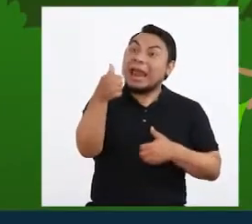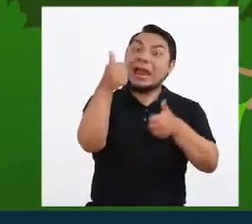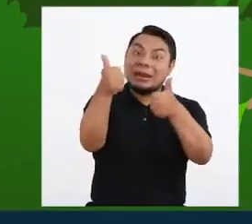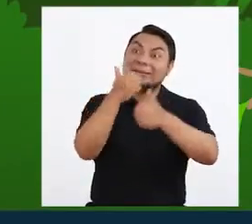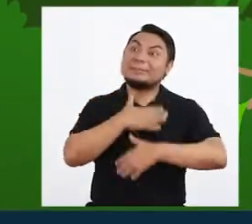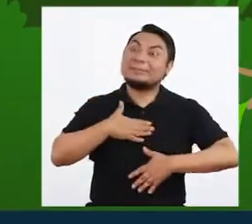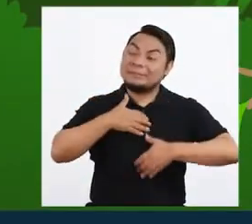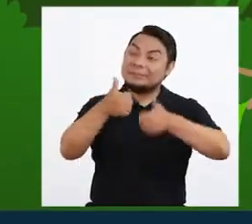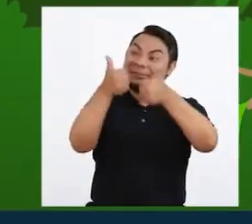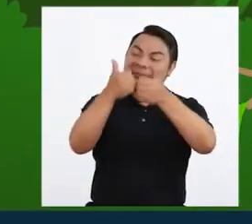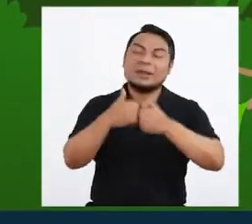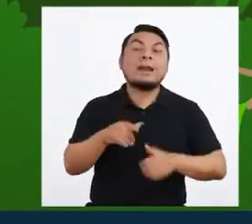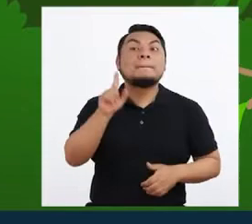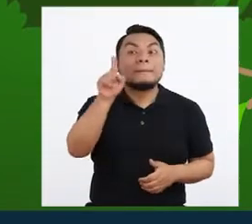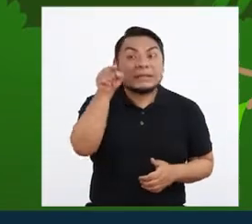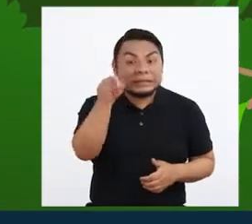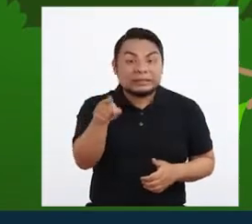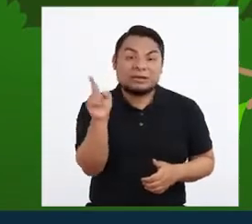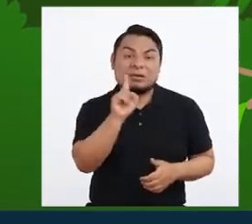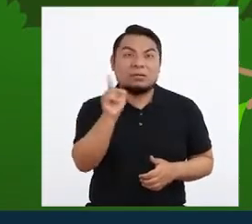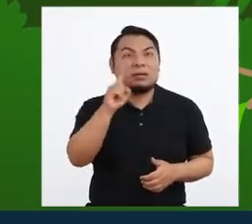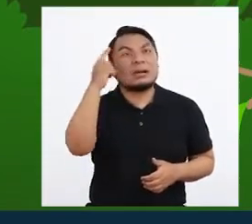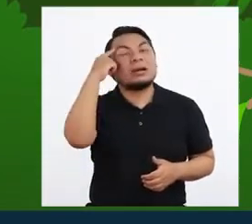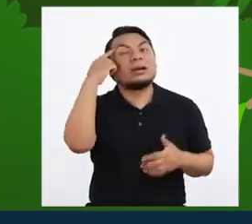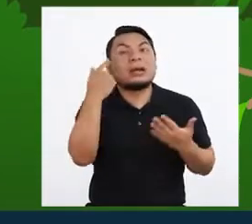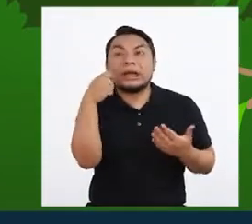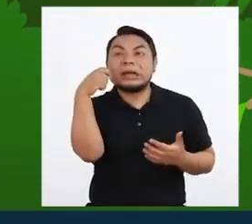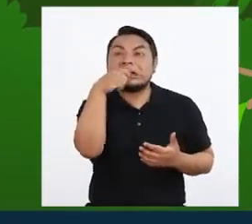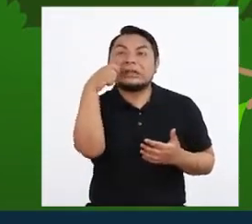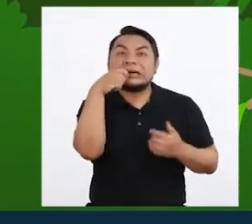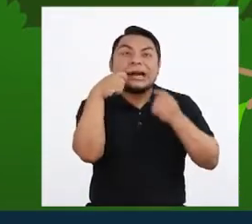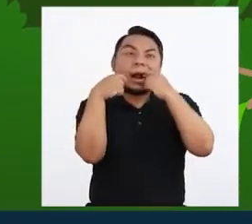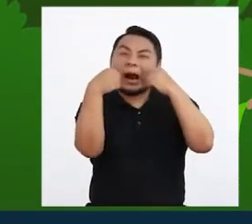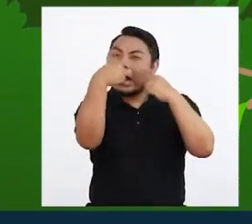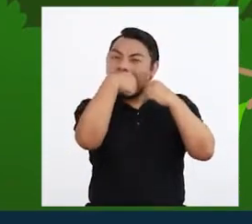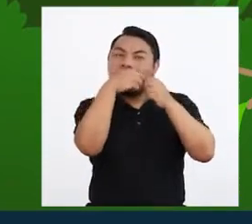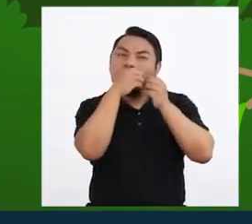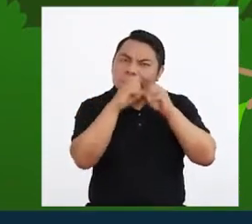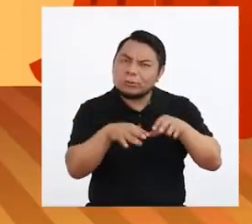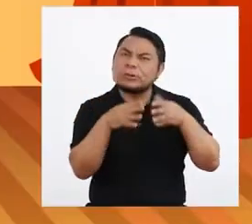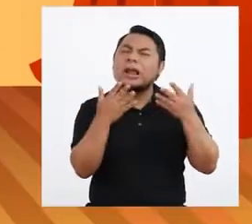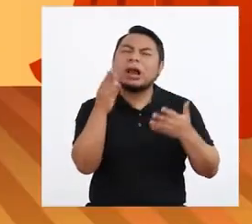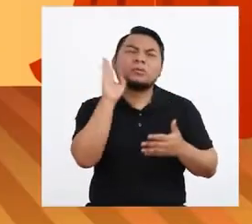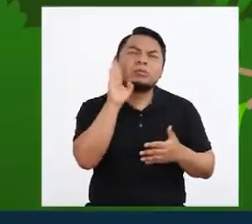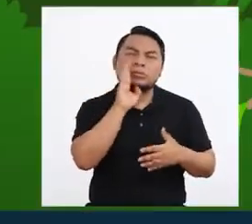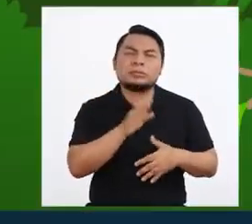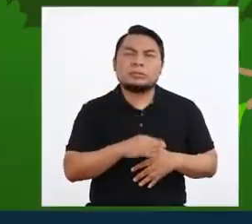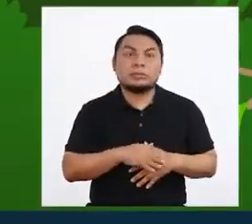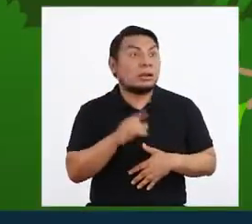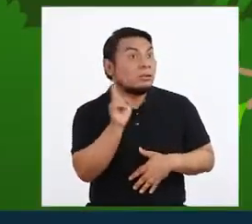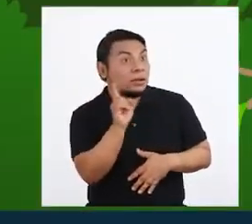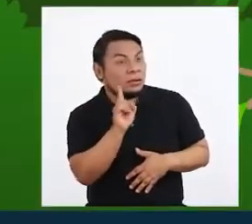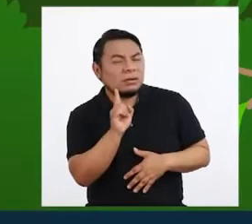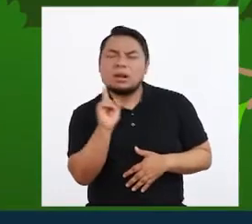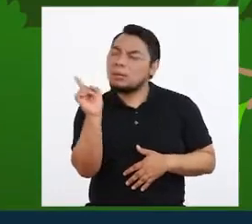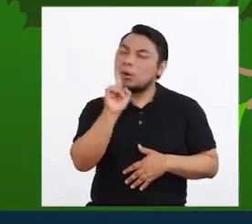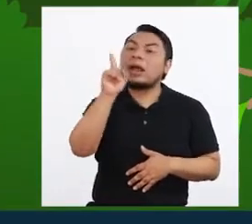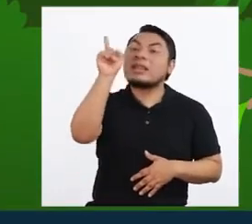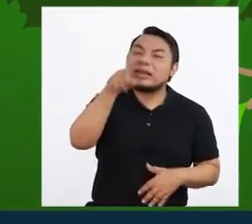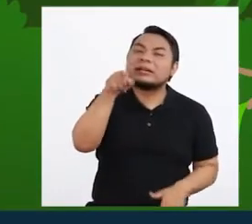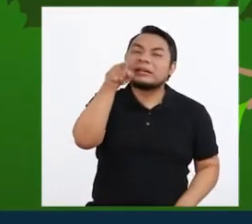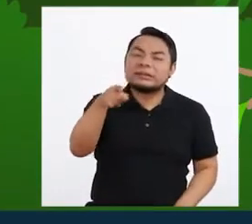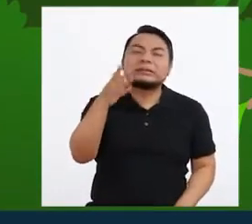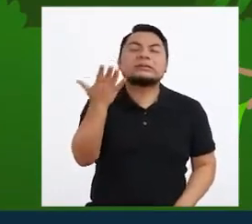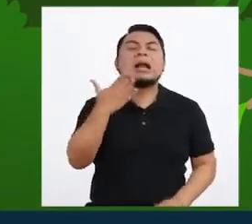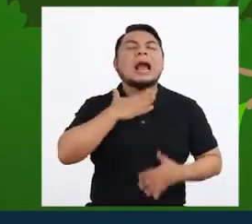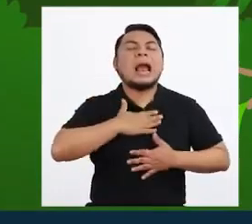¡Eso se ve muy divertido! Pero así no eliminamos los restos de comida. ¿No? No.